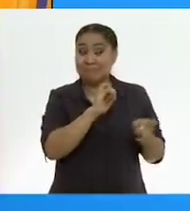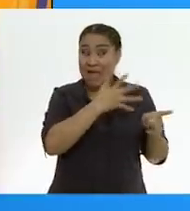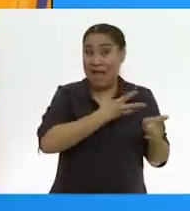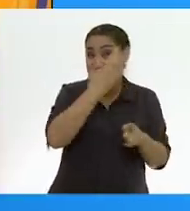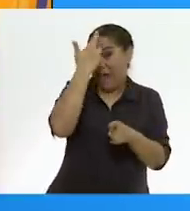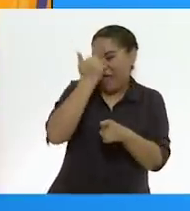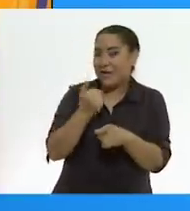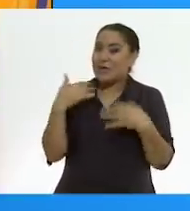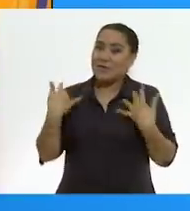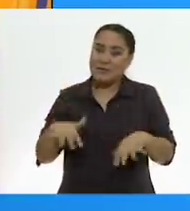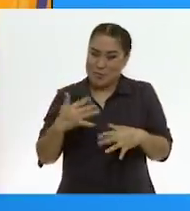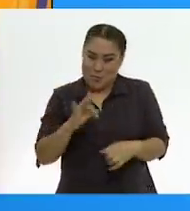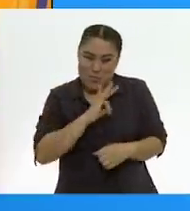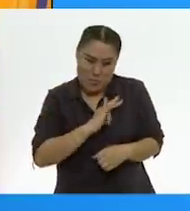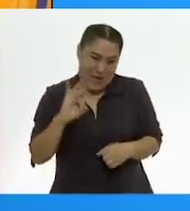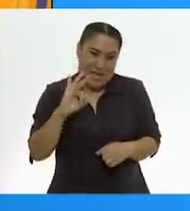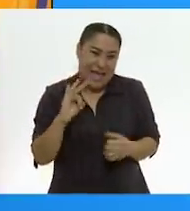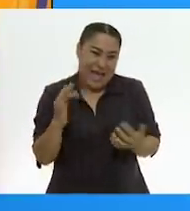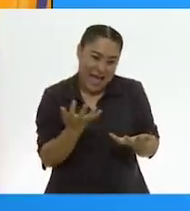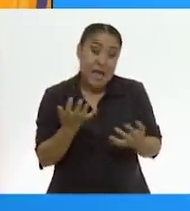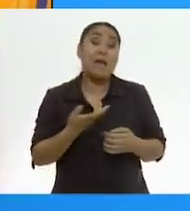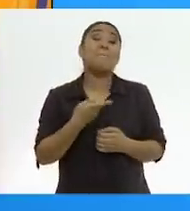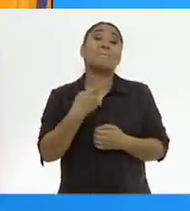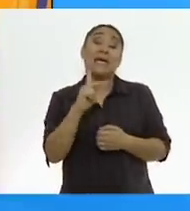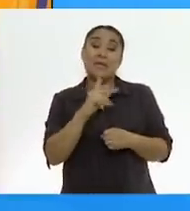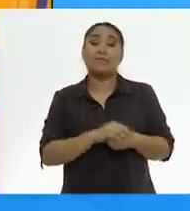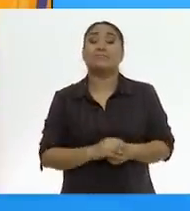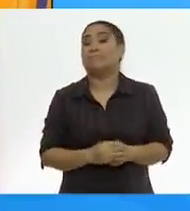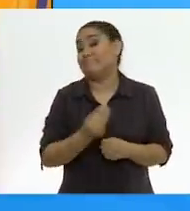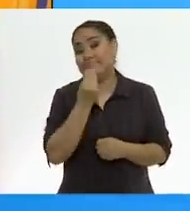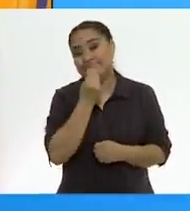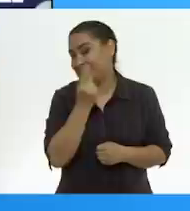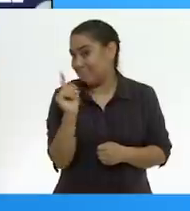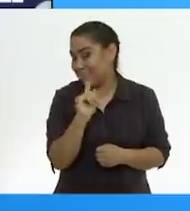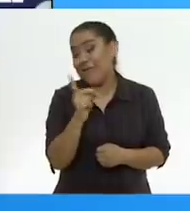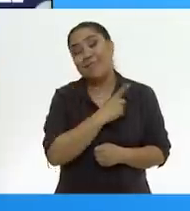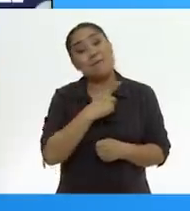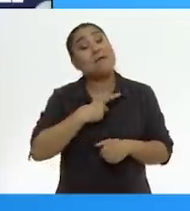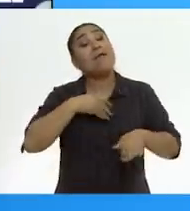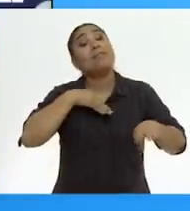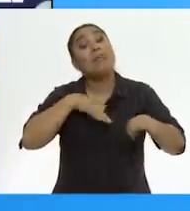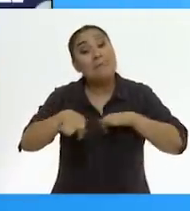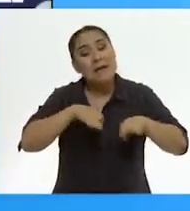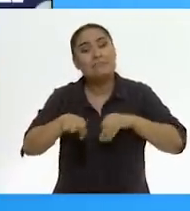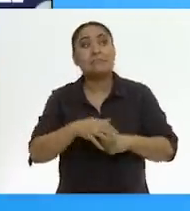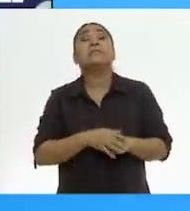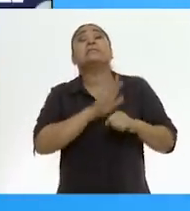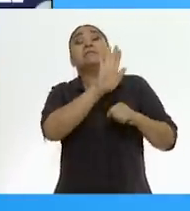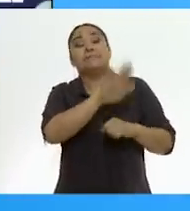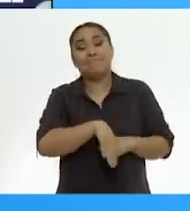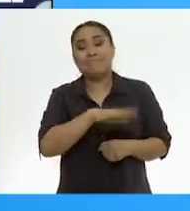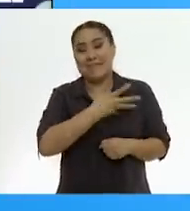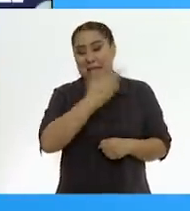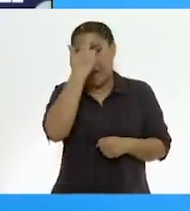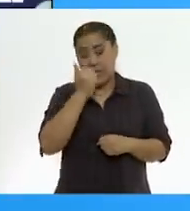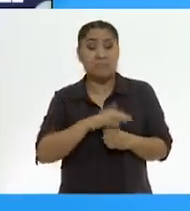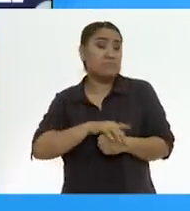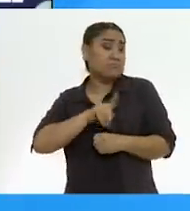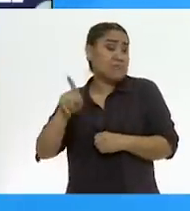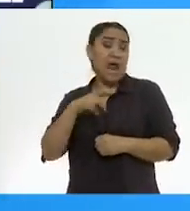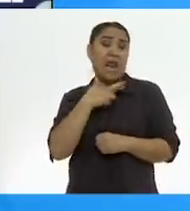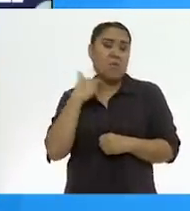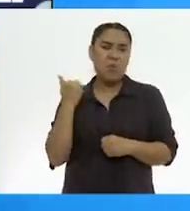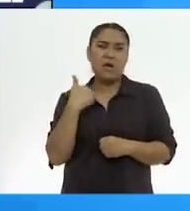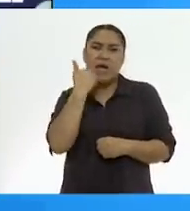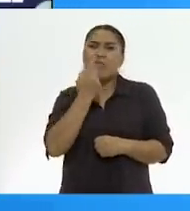Sería increíble, pero no podemos, hay que trabajar. Sí. Muy cierto. Los romanos, para